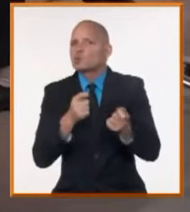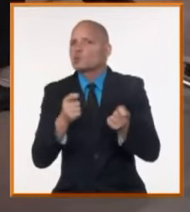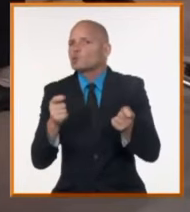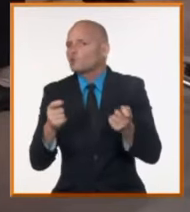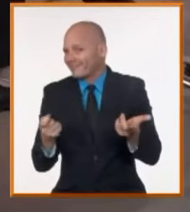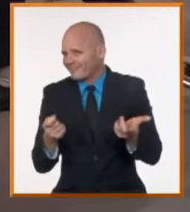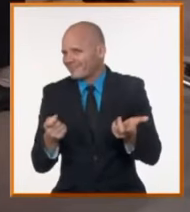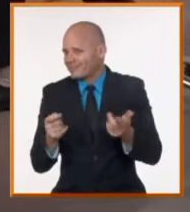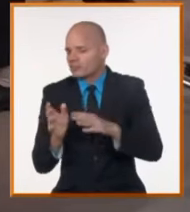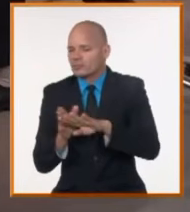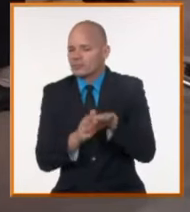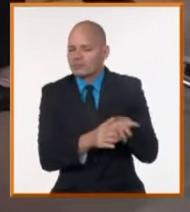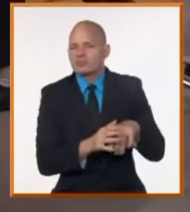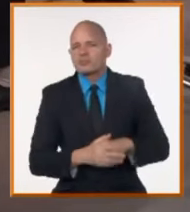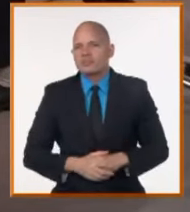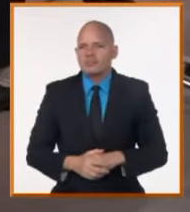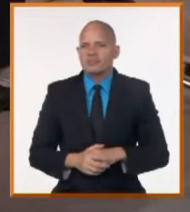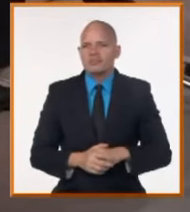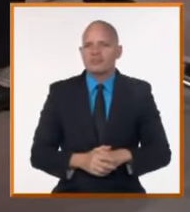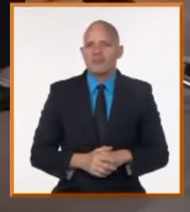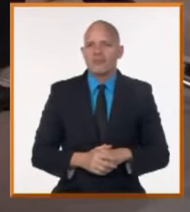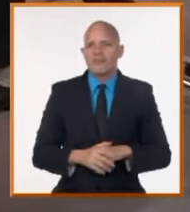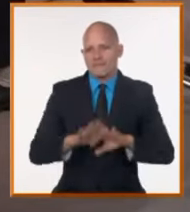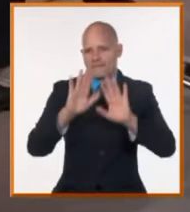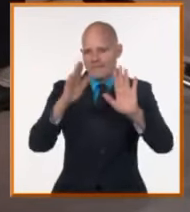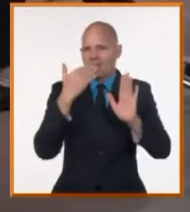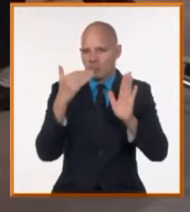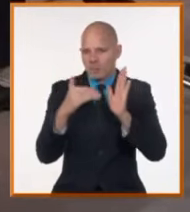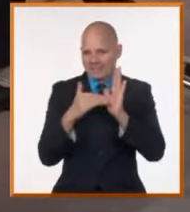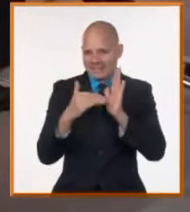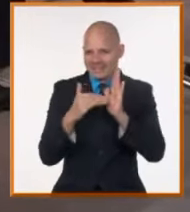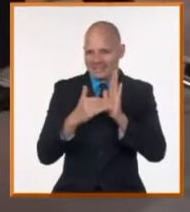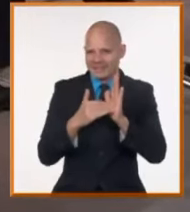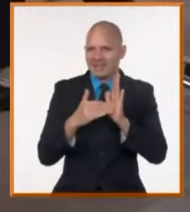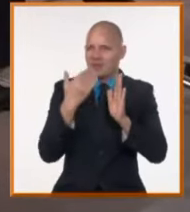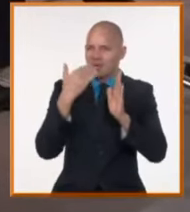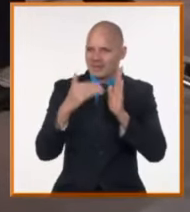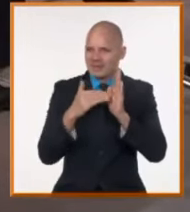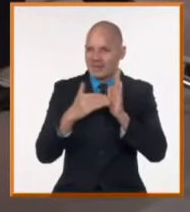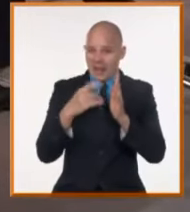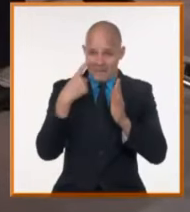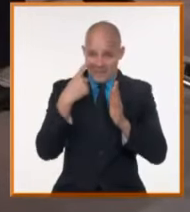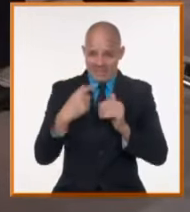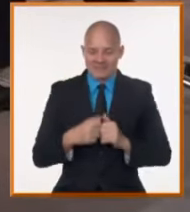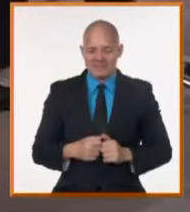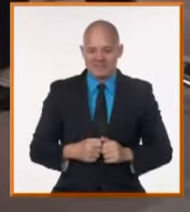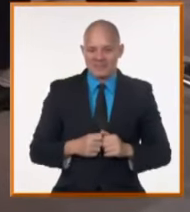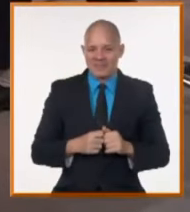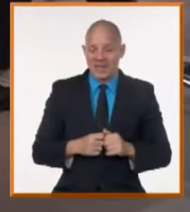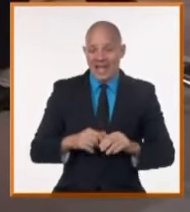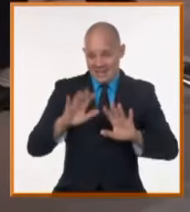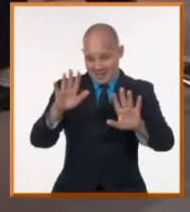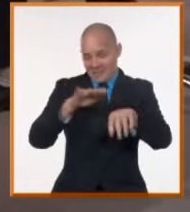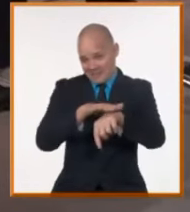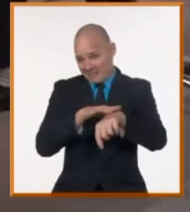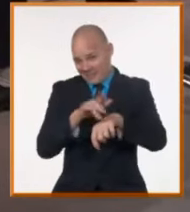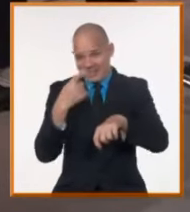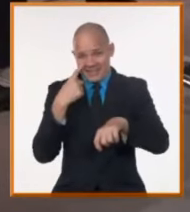estar compartiendo aquí en la mesa redonda con un tema tan importante. Déjeme decirle que estamos entre amigos en la vida personal, verdaderamente sí.